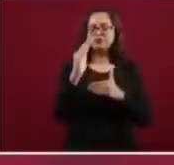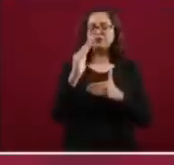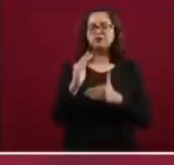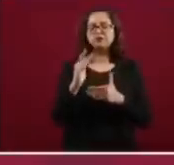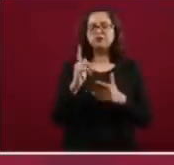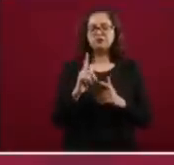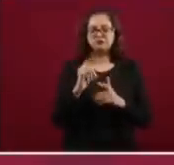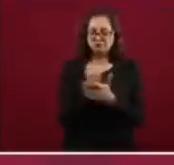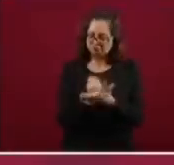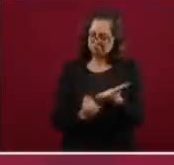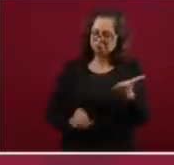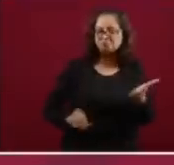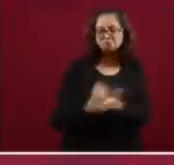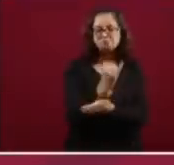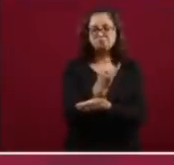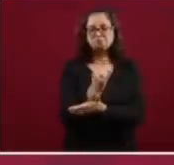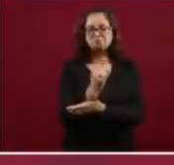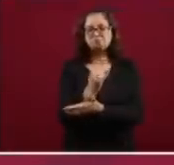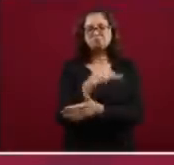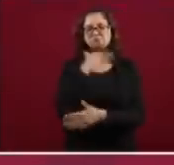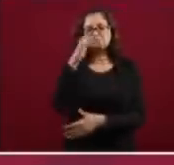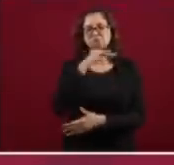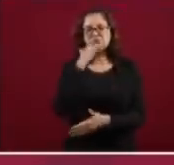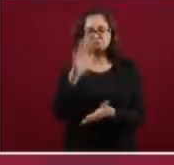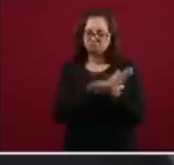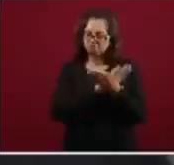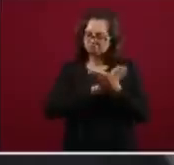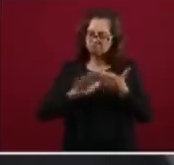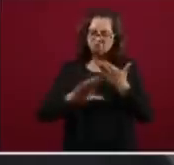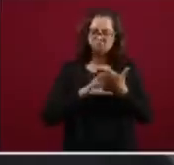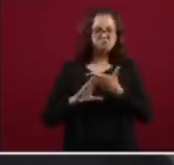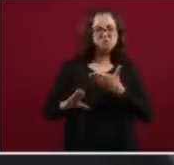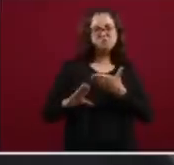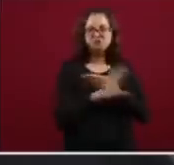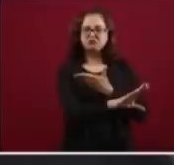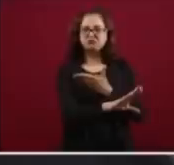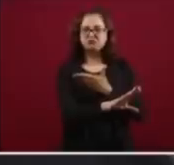encargado de acabar con la corrupción